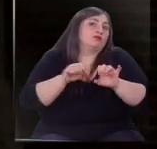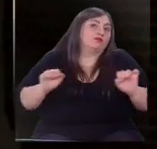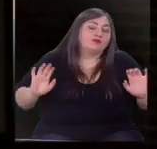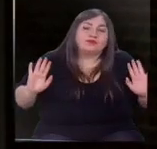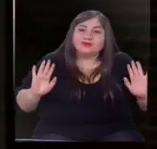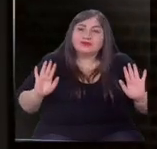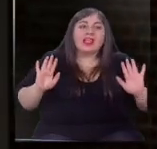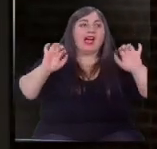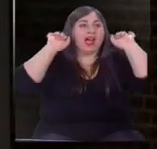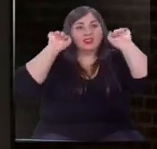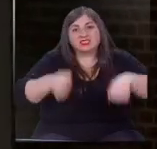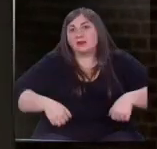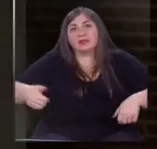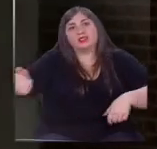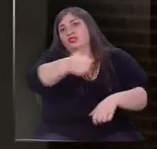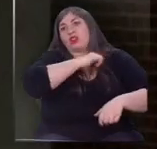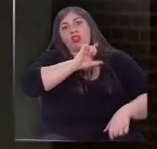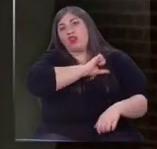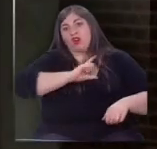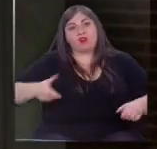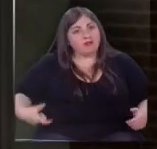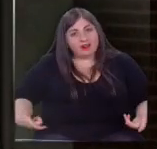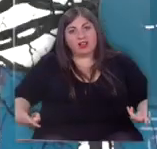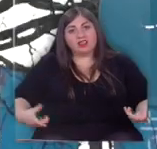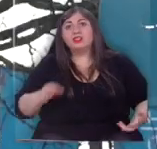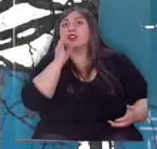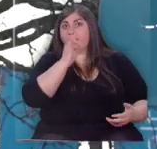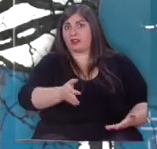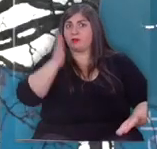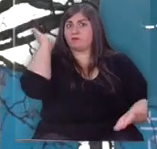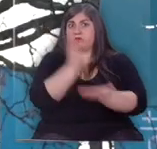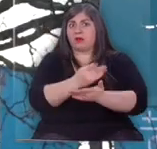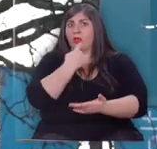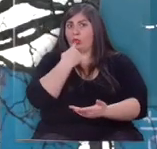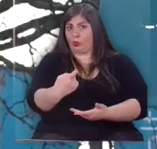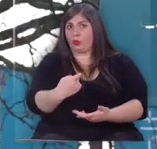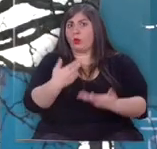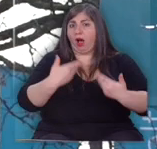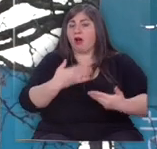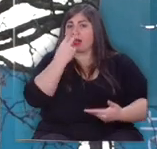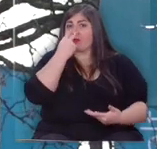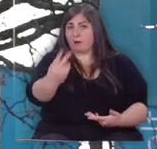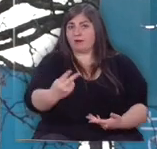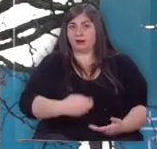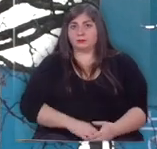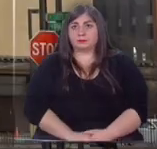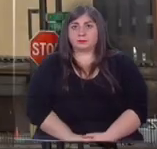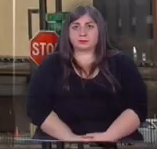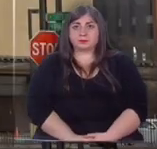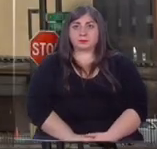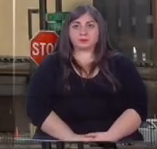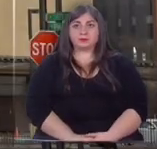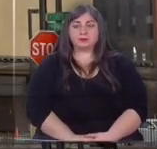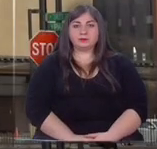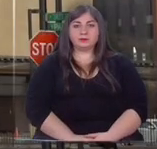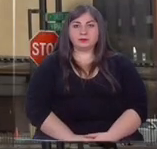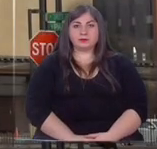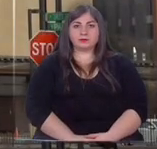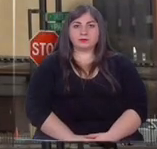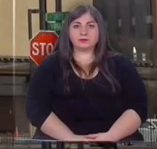que aceptar los gobernadores. Lo dijo en un tono súper duro que pasamos a revisar a continuación.